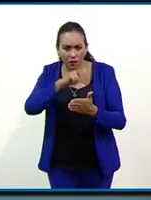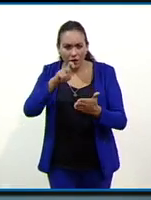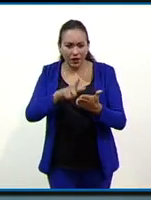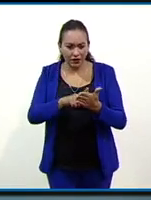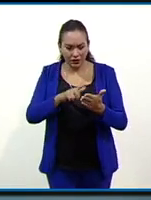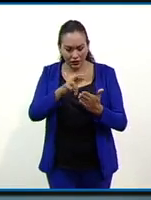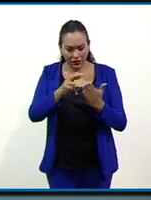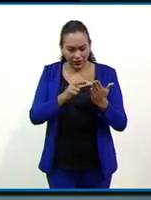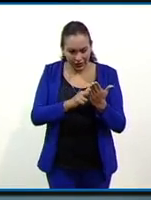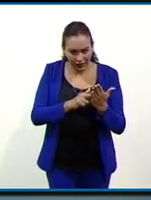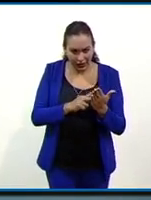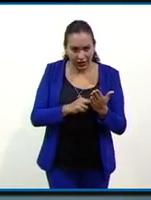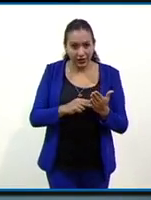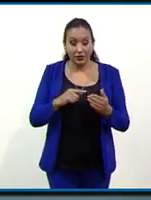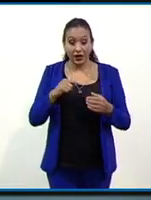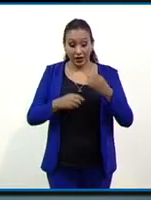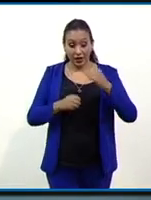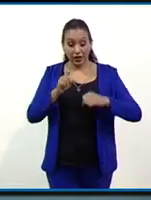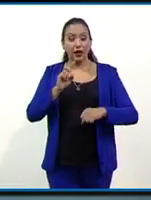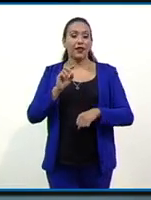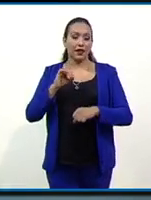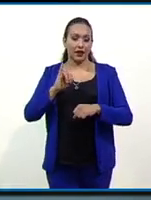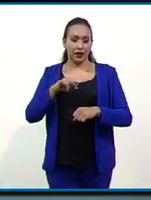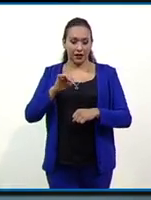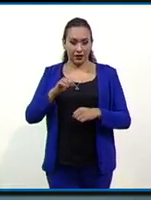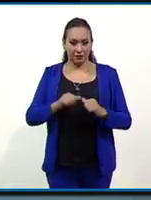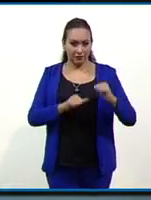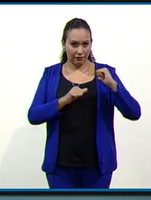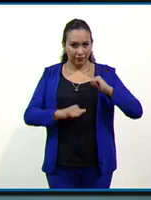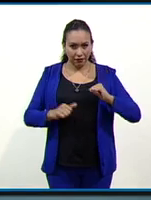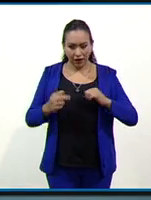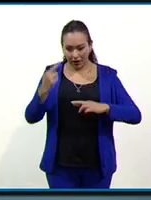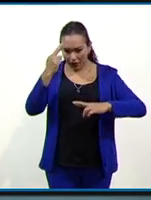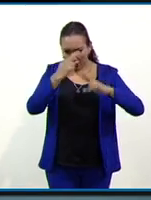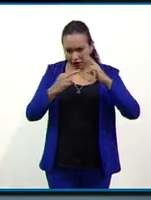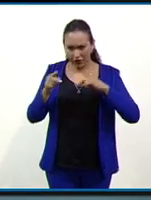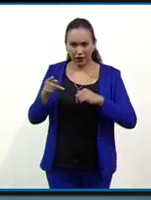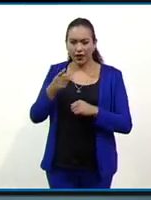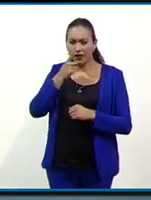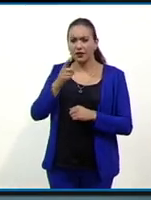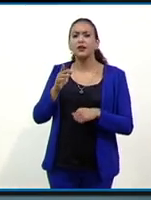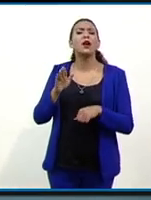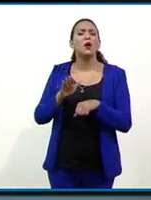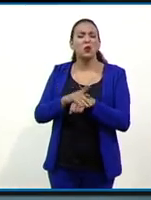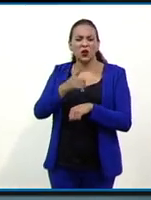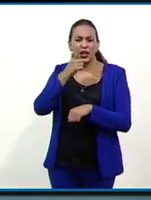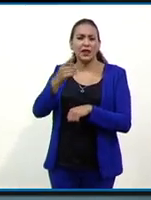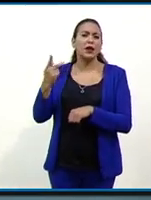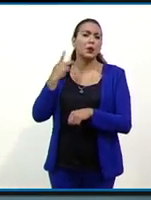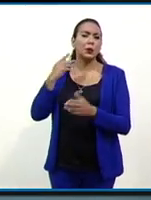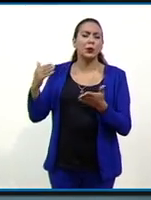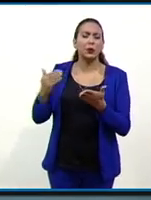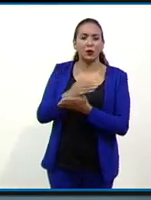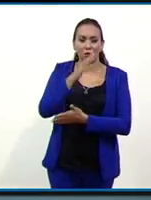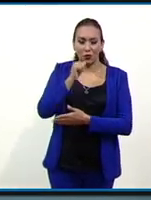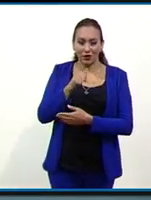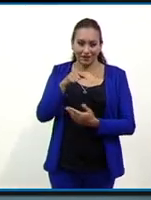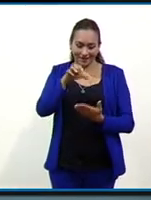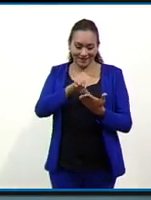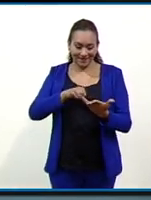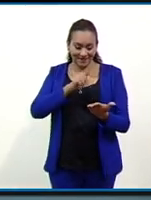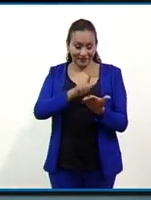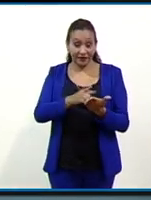de sesiones del Consejo General del INE para establecer dicha restricción es conforme a la reciente reforma constitucional al